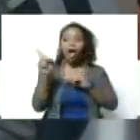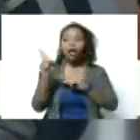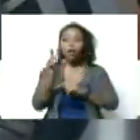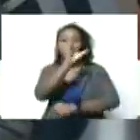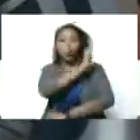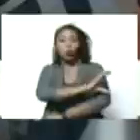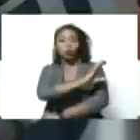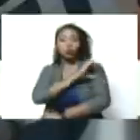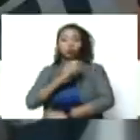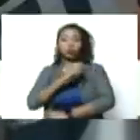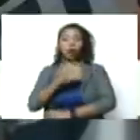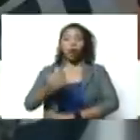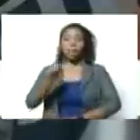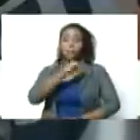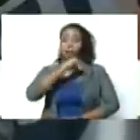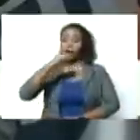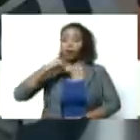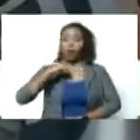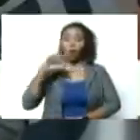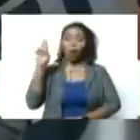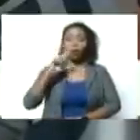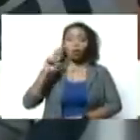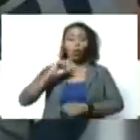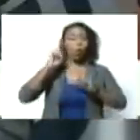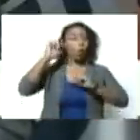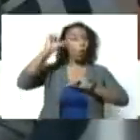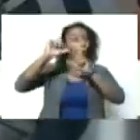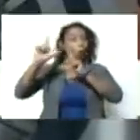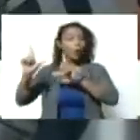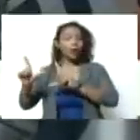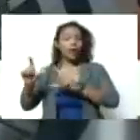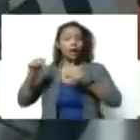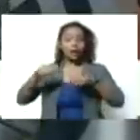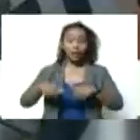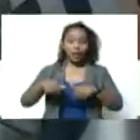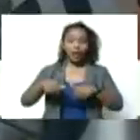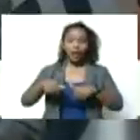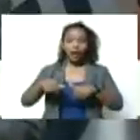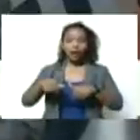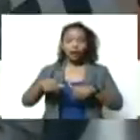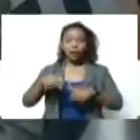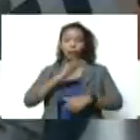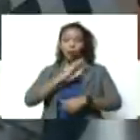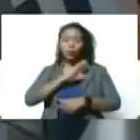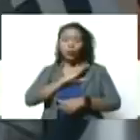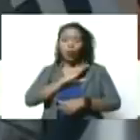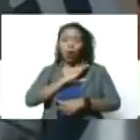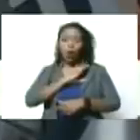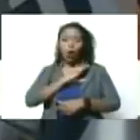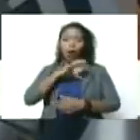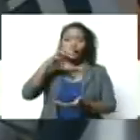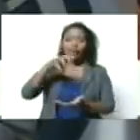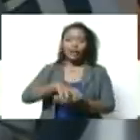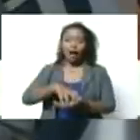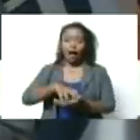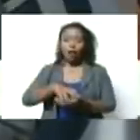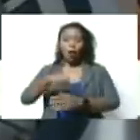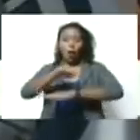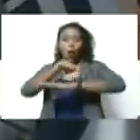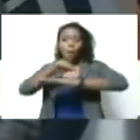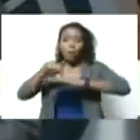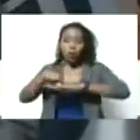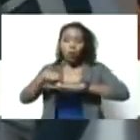clínicas particulares, utilizando la logística del Estado, los quirófanos que el Estado